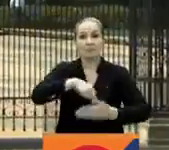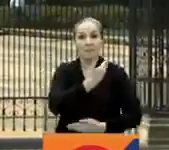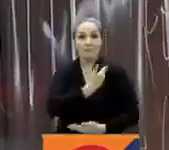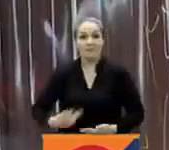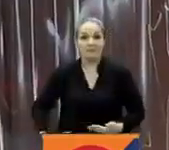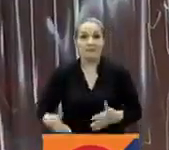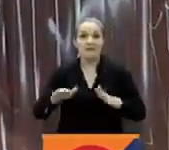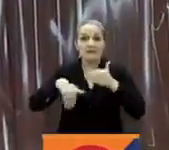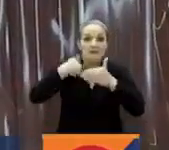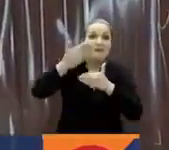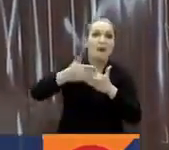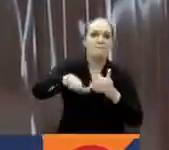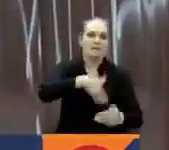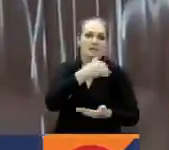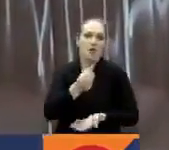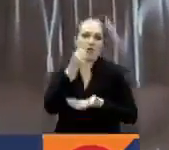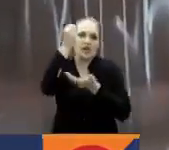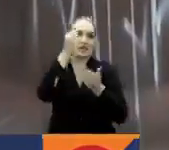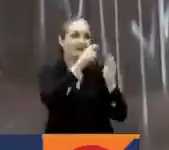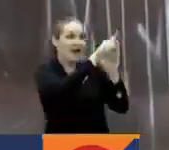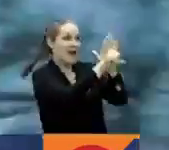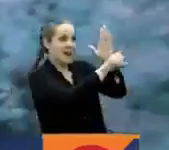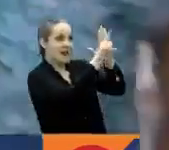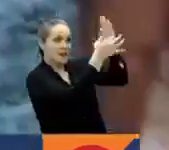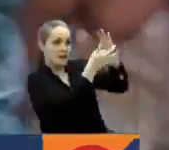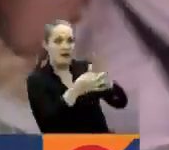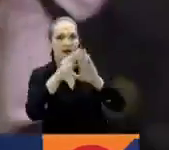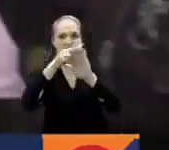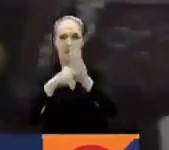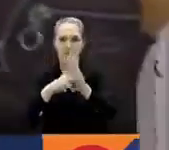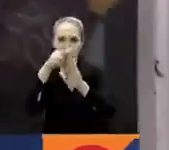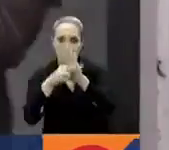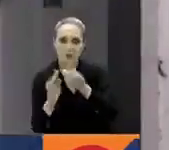Ministerio de Hacienda reglamentará el proyecto de inversión social para su entrada en vigencia en este mes de septiembre.